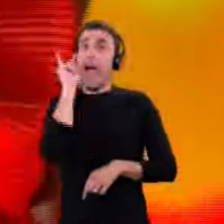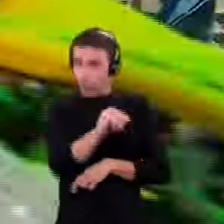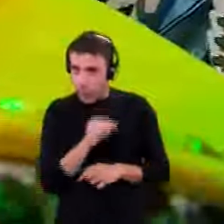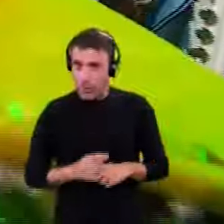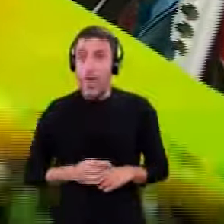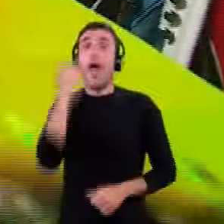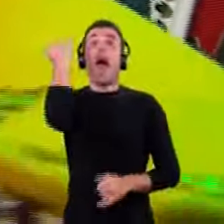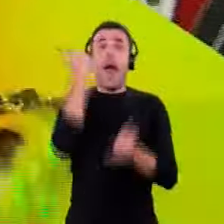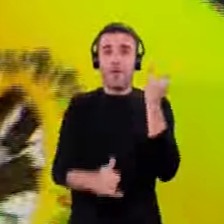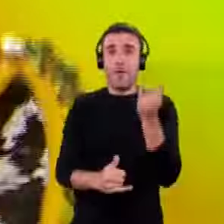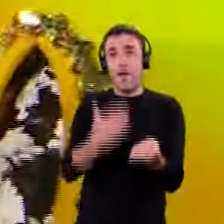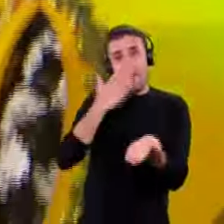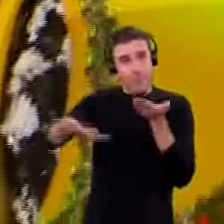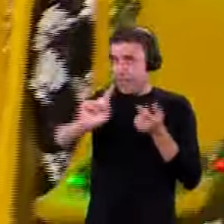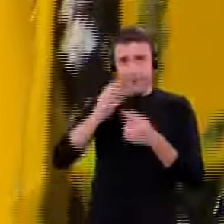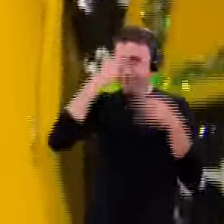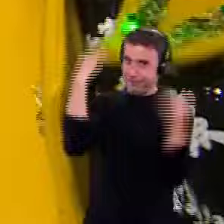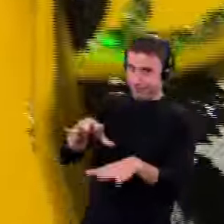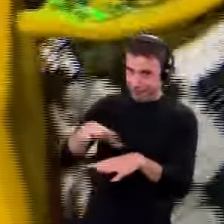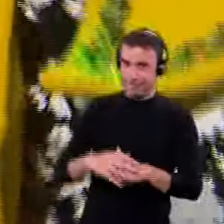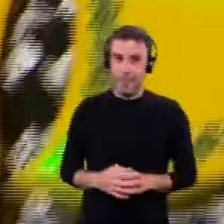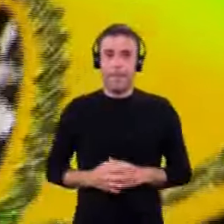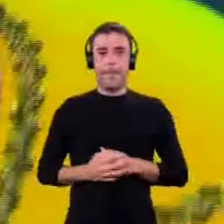y al final chiquito muerto.